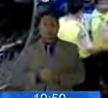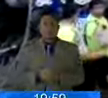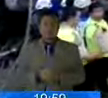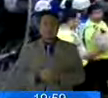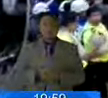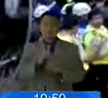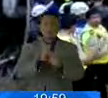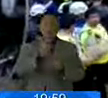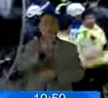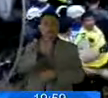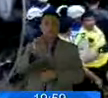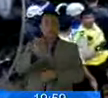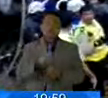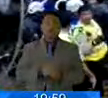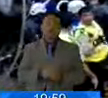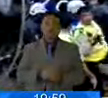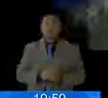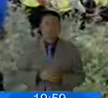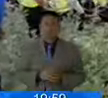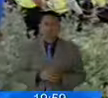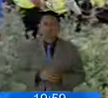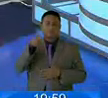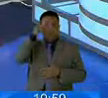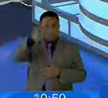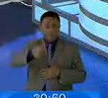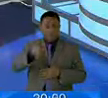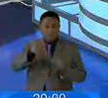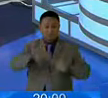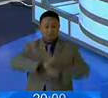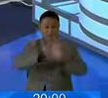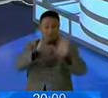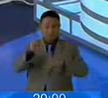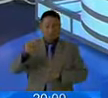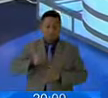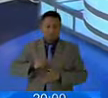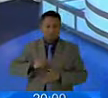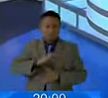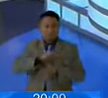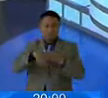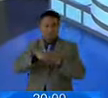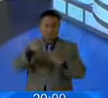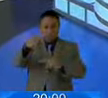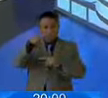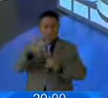30 personas que llegaba prácticamente a la ciudad de Quito. Vemos en nuestra primera emisión